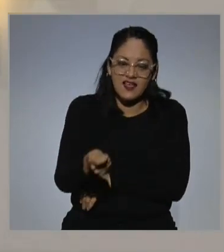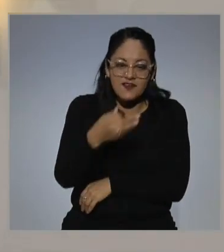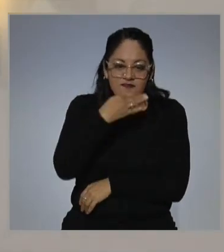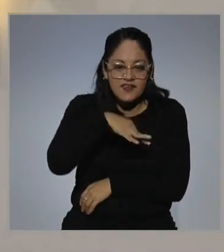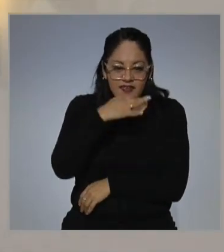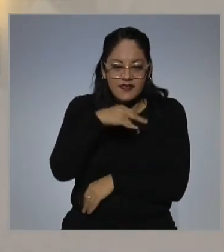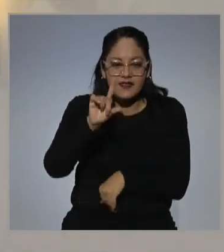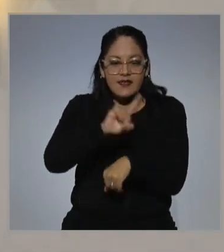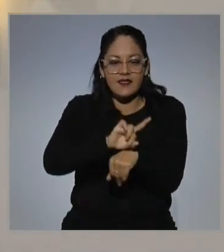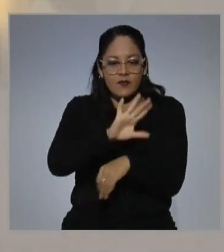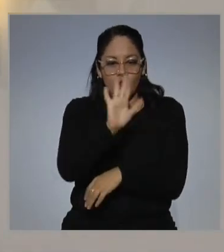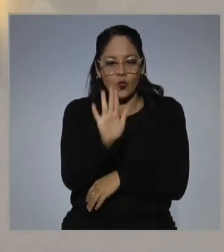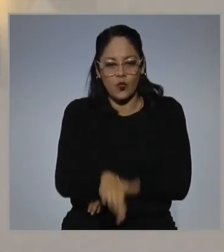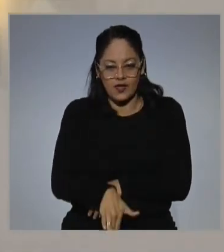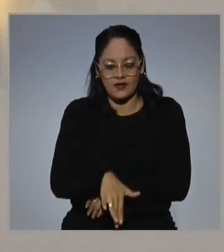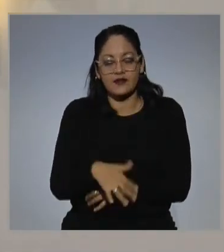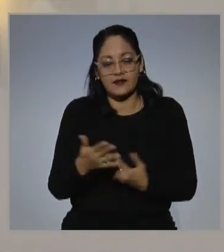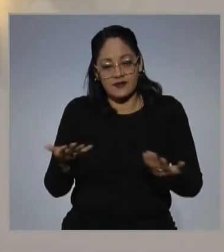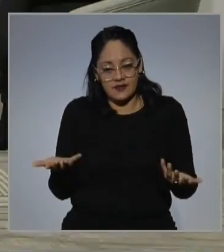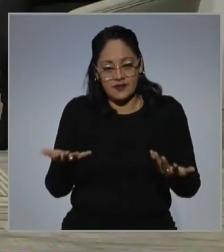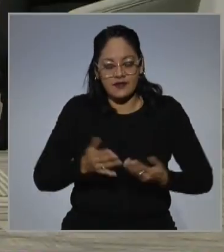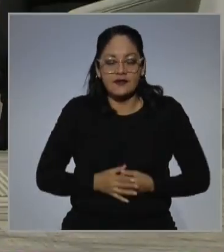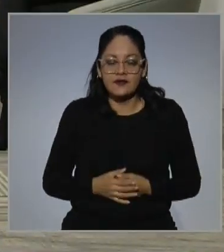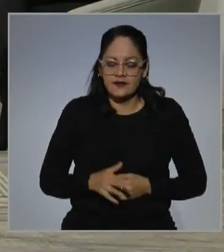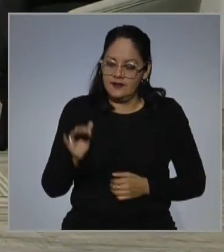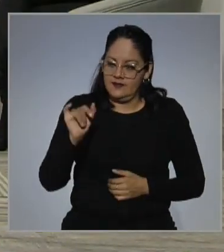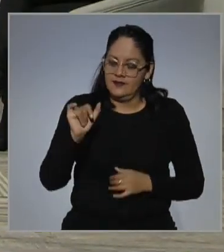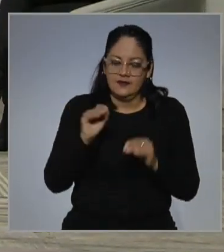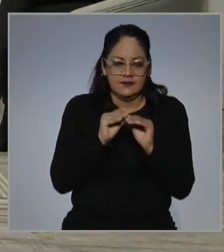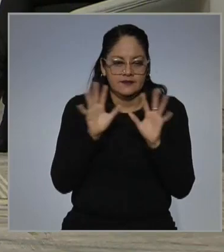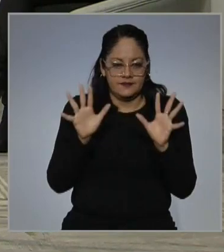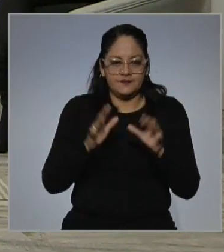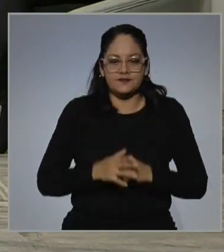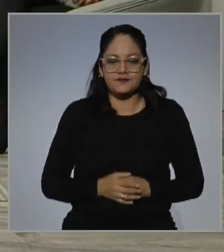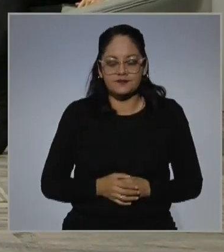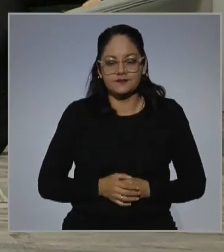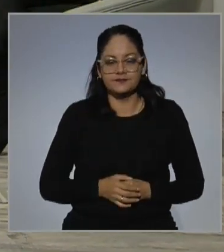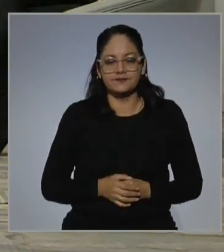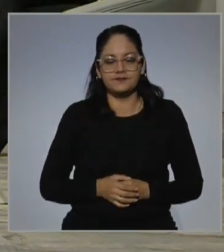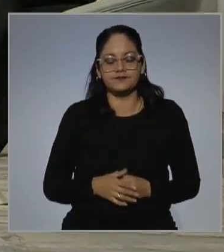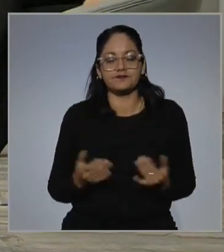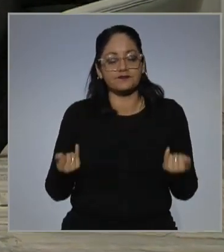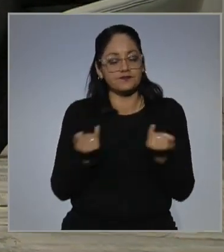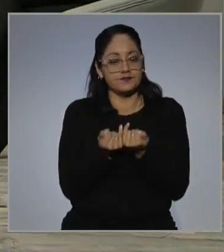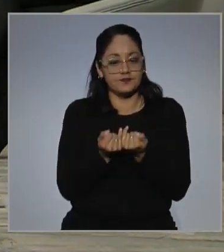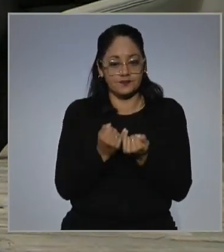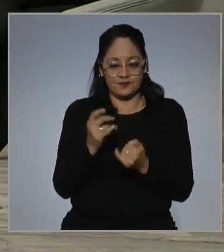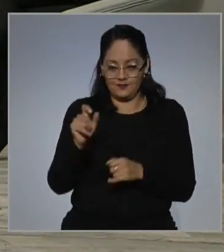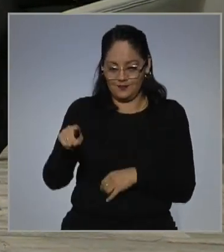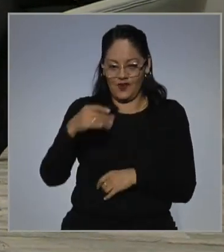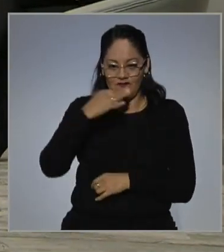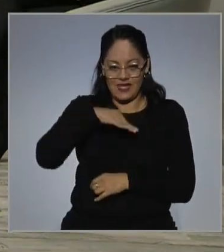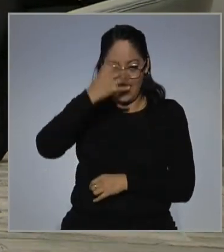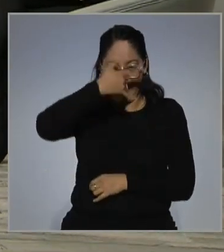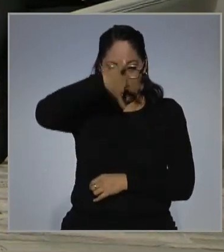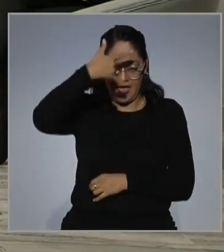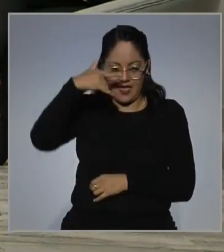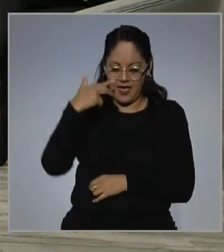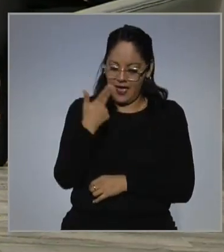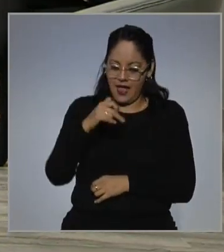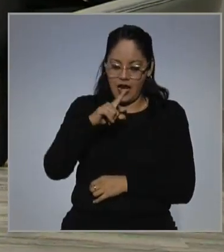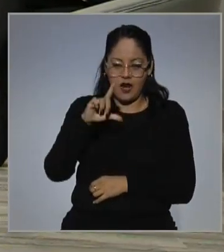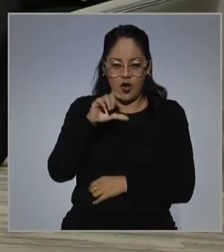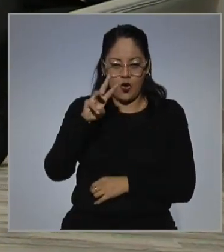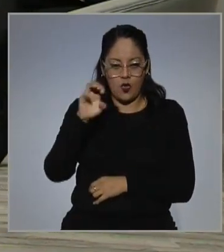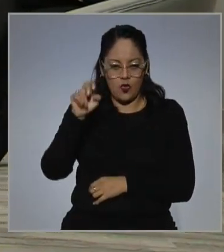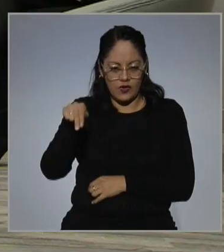del Día de Muertos en nuestro país, ¿no? Sí, claro, y igual que con lo del Halloween, habría que cuestionarnos si eso